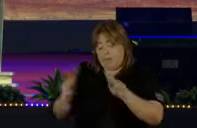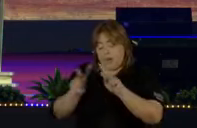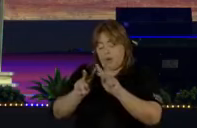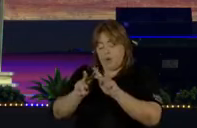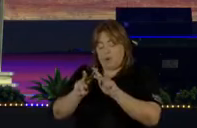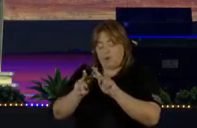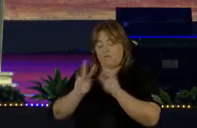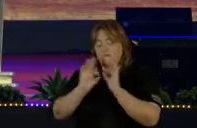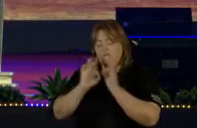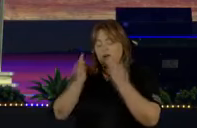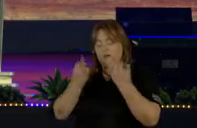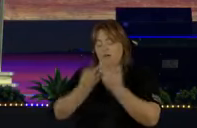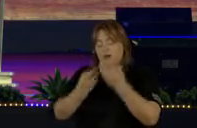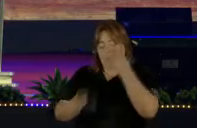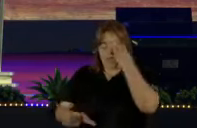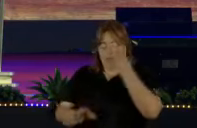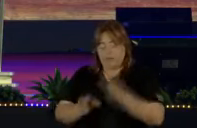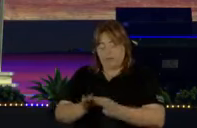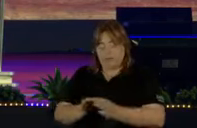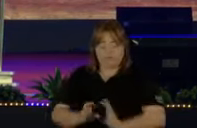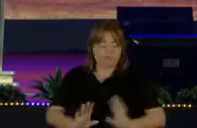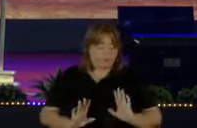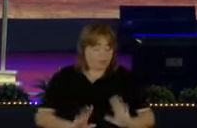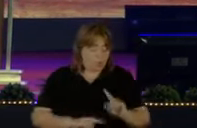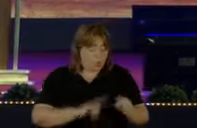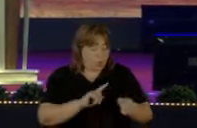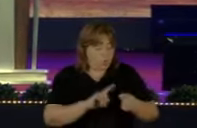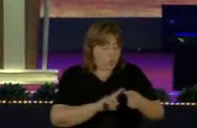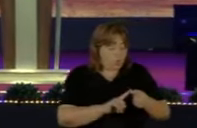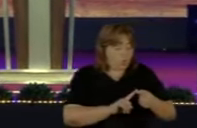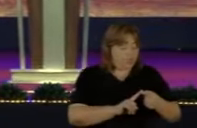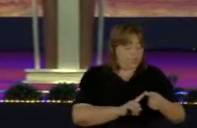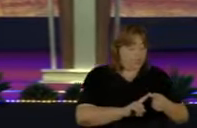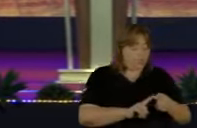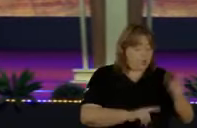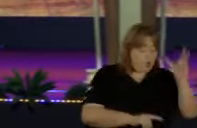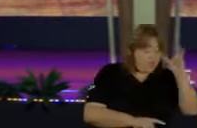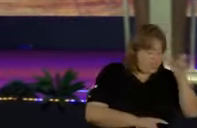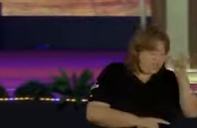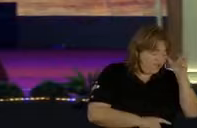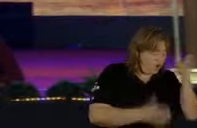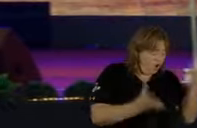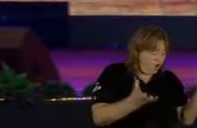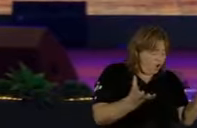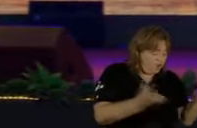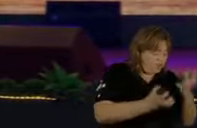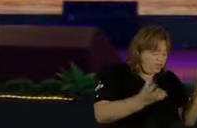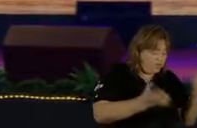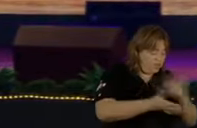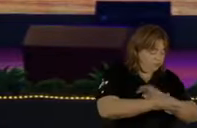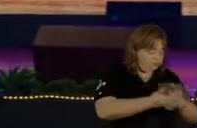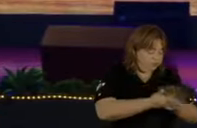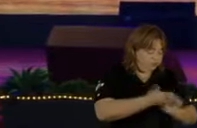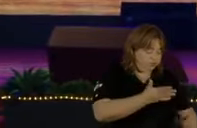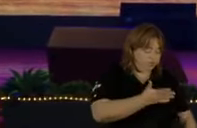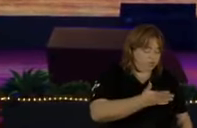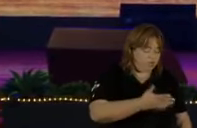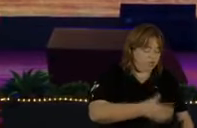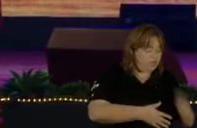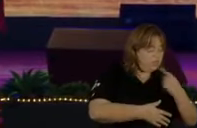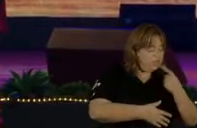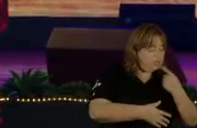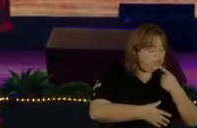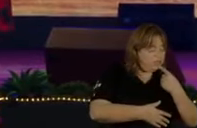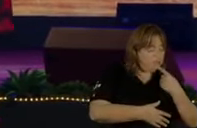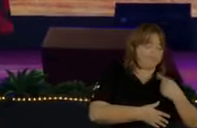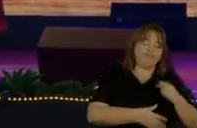fe. Lo primero que el enemigo hace cuando quiere destruir a alguien es dejarlo en la casa. Lo voy a ver por televisión, lo